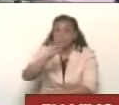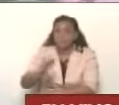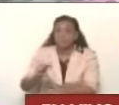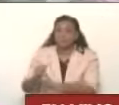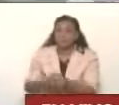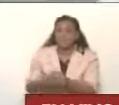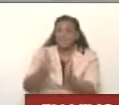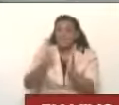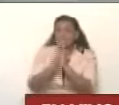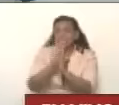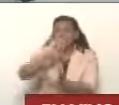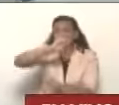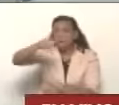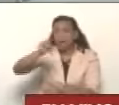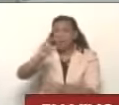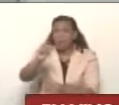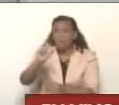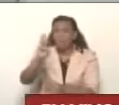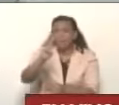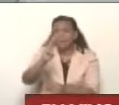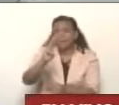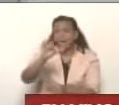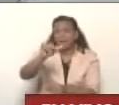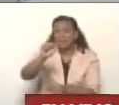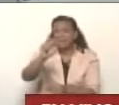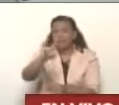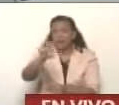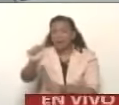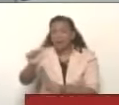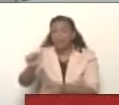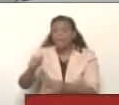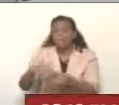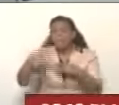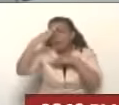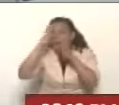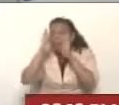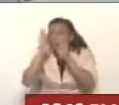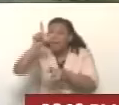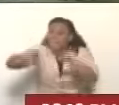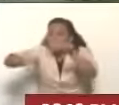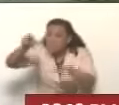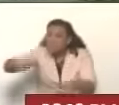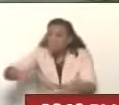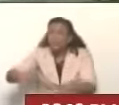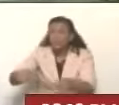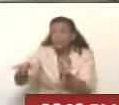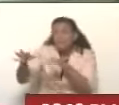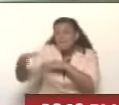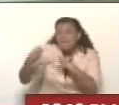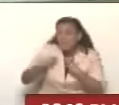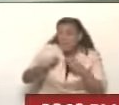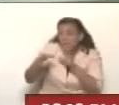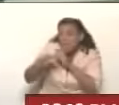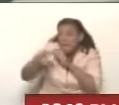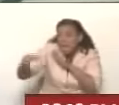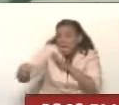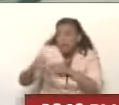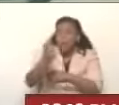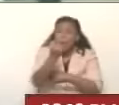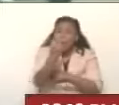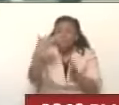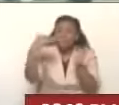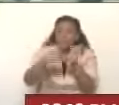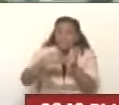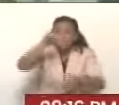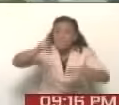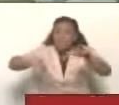de Payara, en el municipio Pedro Camejo, para atender también a esa población de más de 11.000